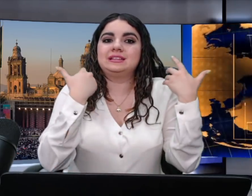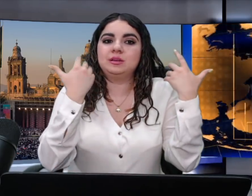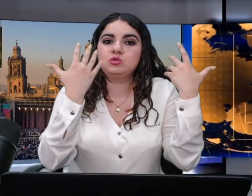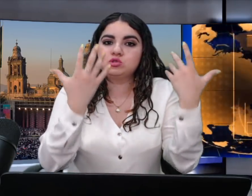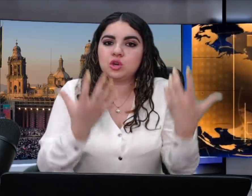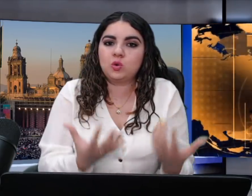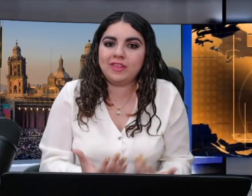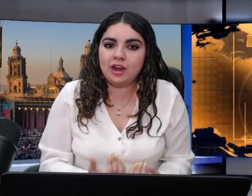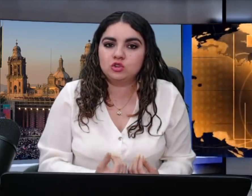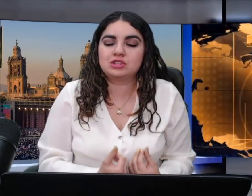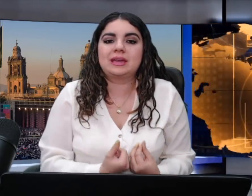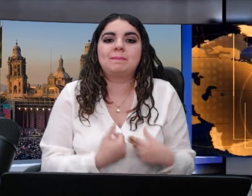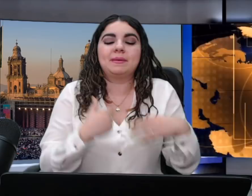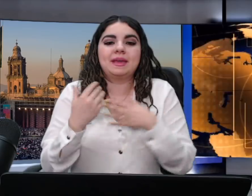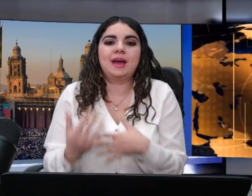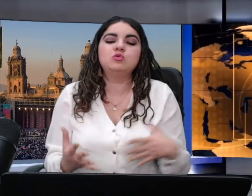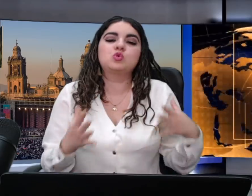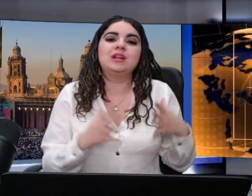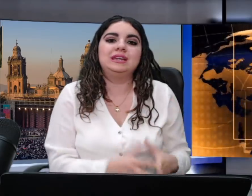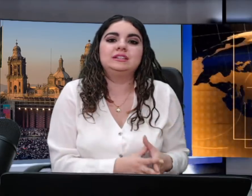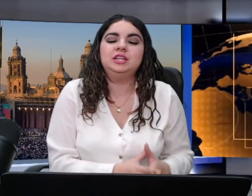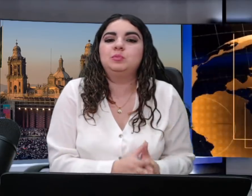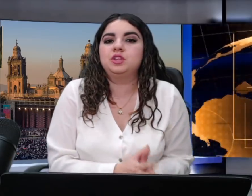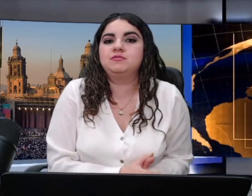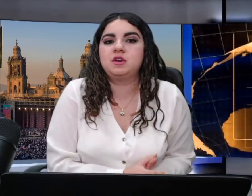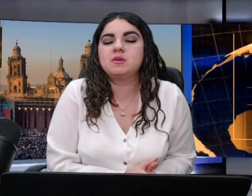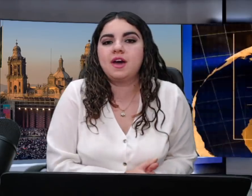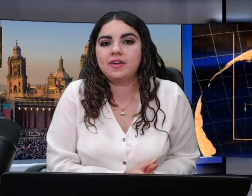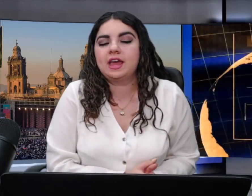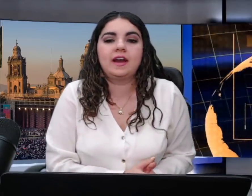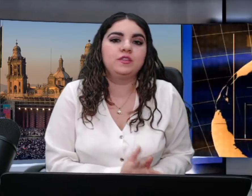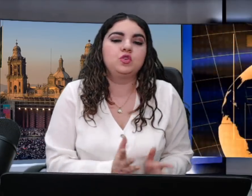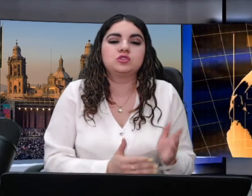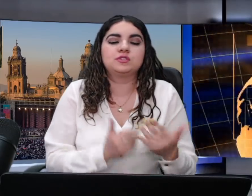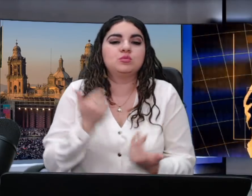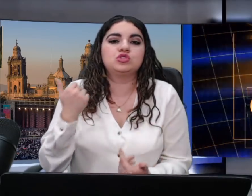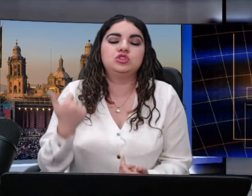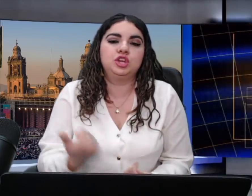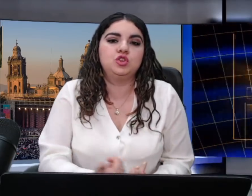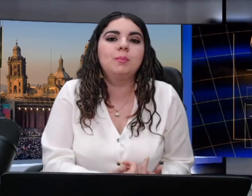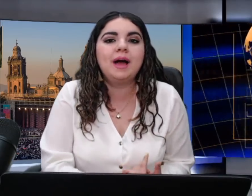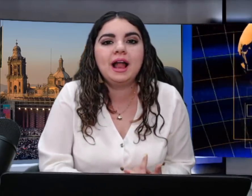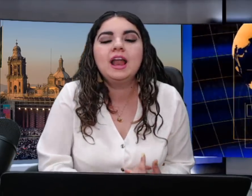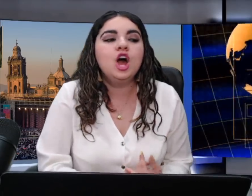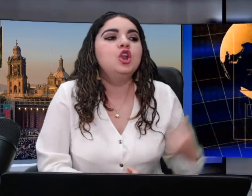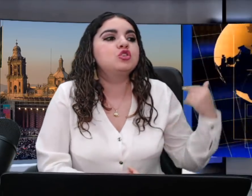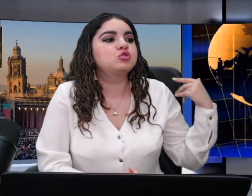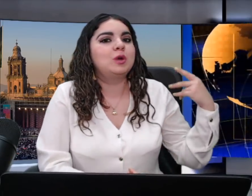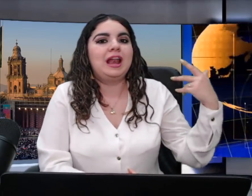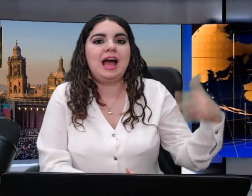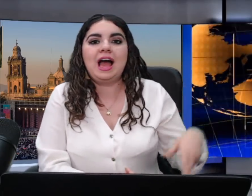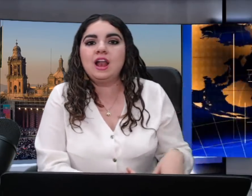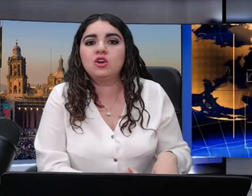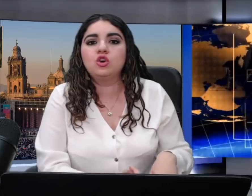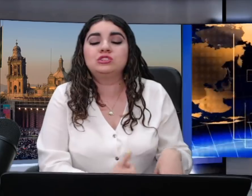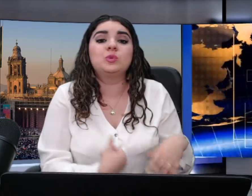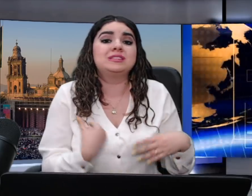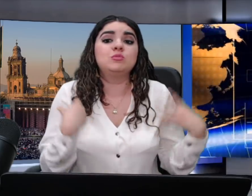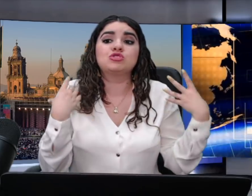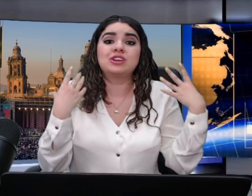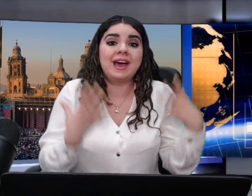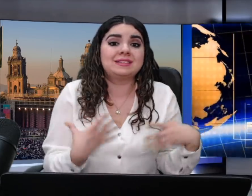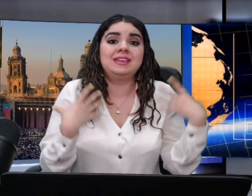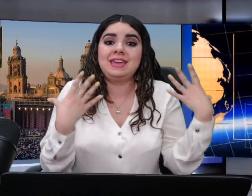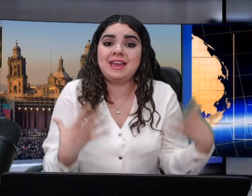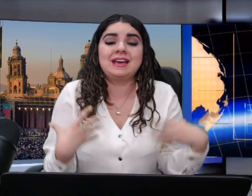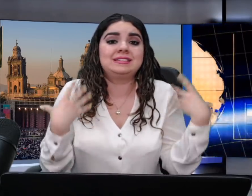que tratemos de cuidarnos, de que prevengamos cualquier tipo de enfermedad, que al rato nos estemos sintiendo mal, nos duela algo o